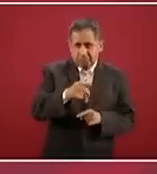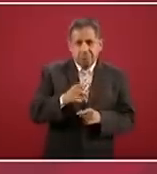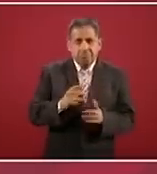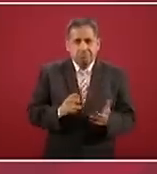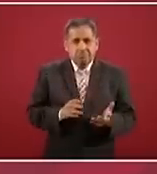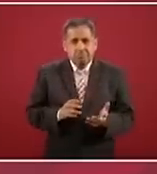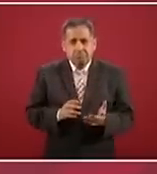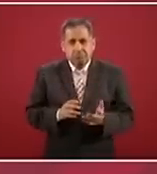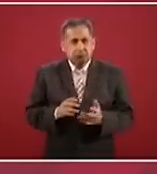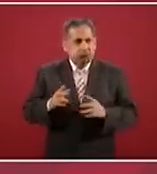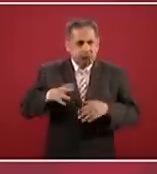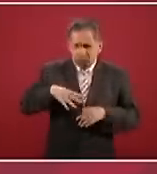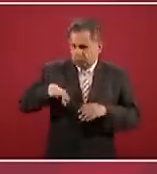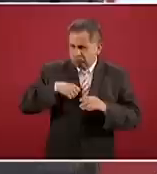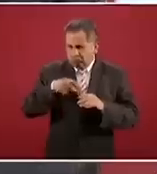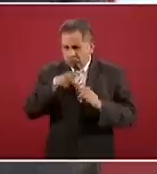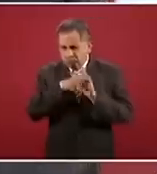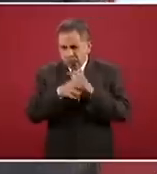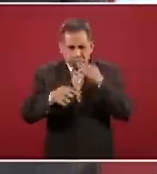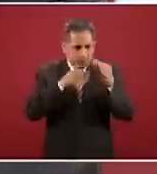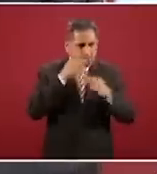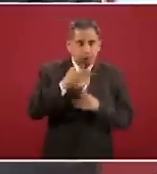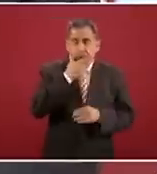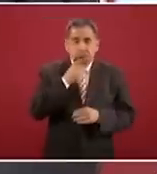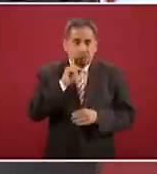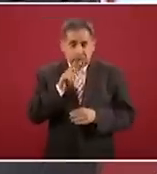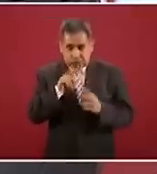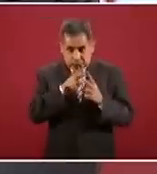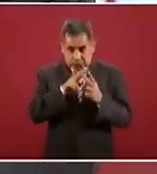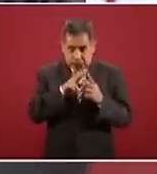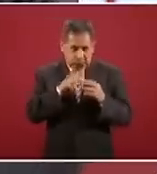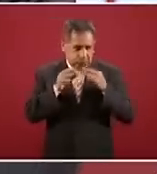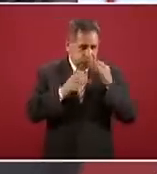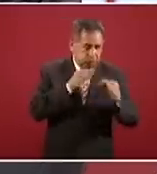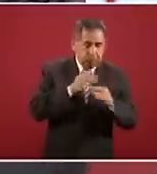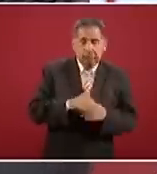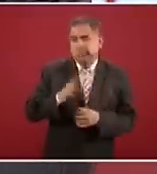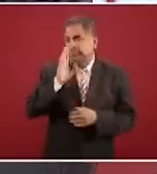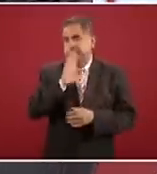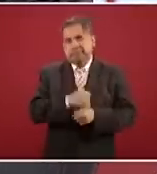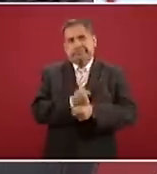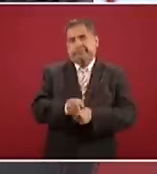periodistas que se dedicaban a eso, mujeres y hombres, le fue